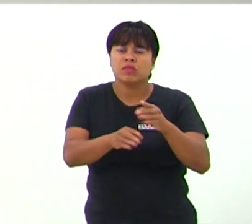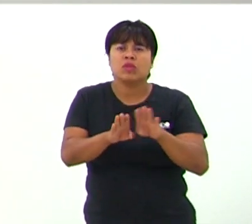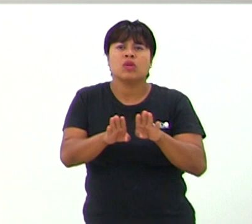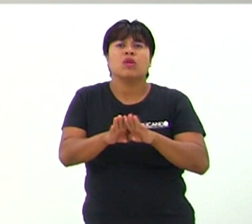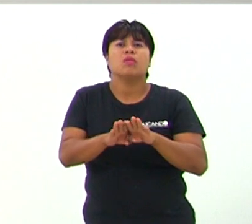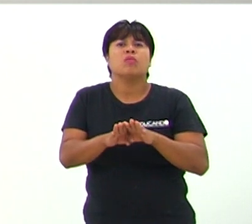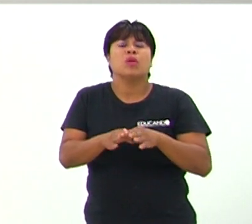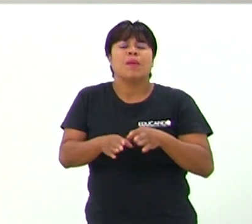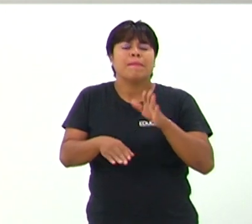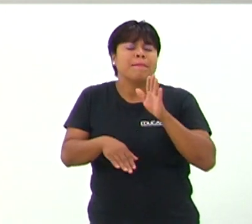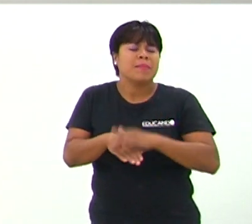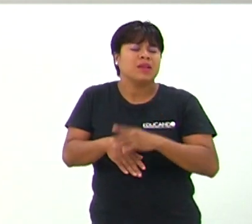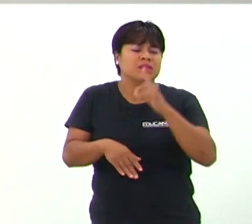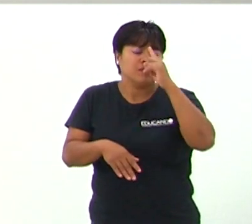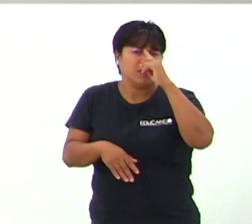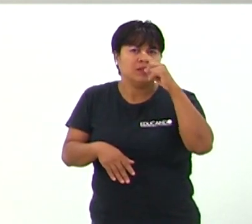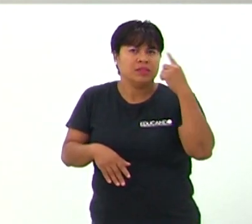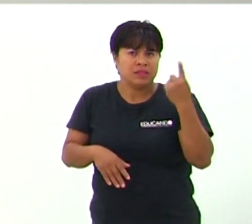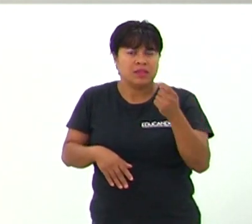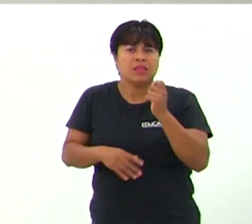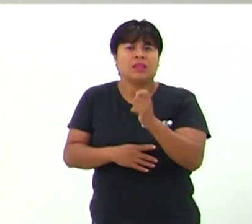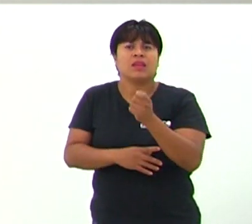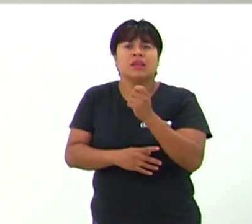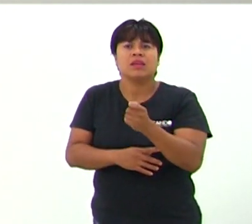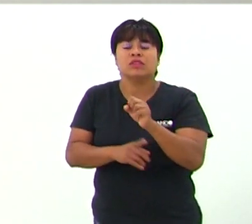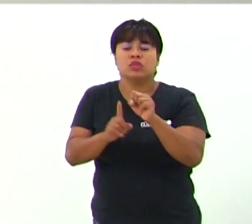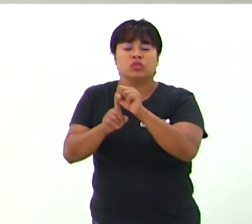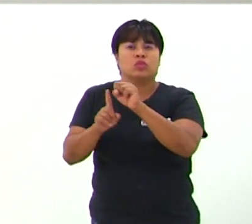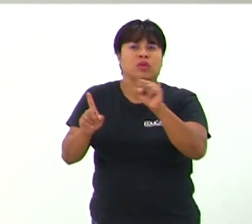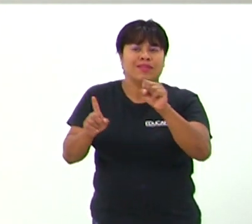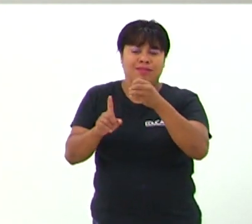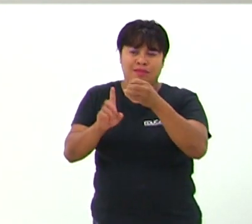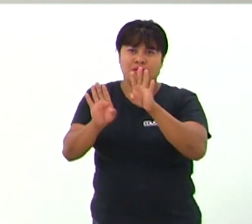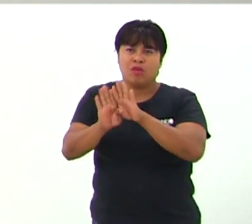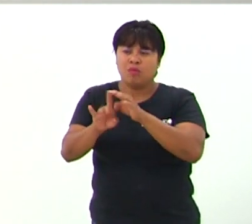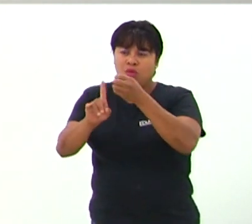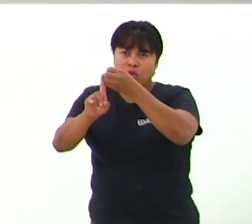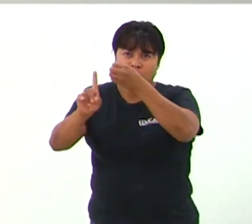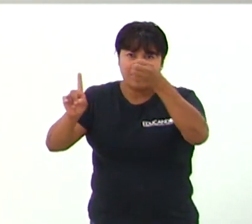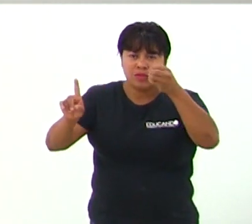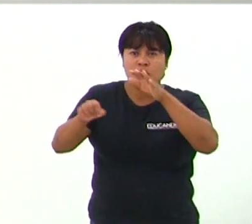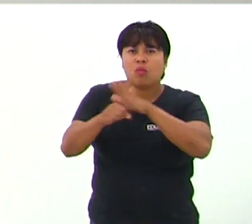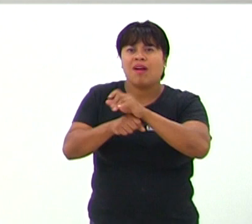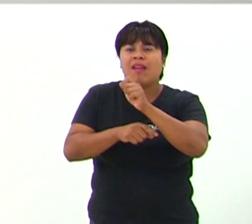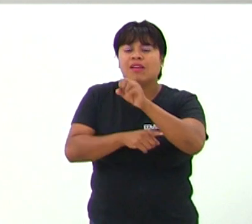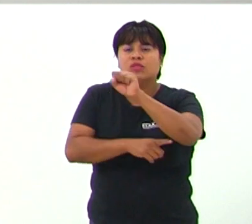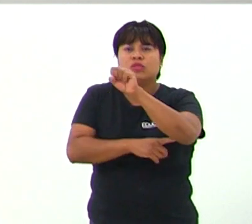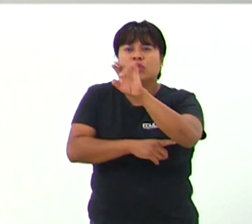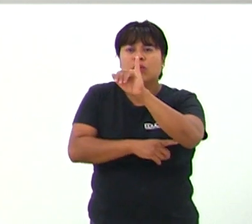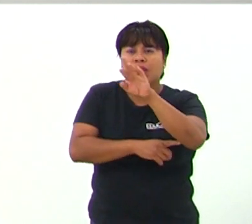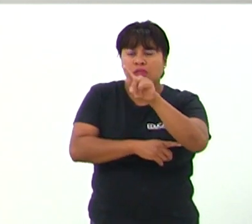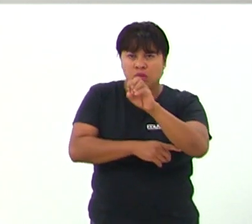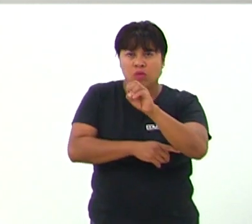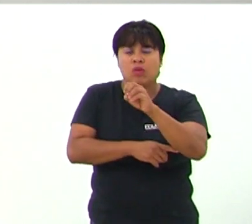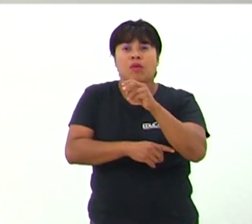forma muy fácil a lo que es el sujeto de la oración. Bien, el